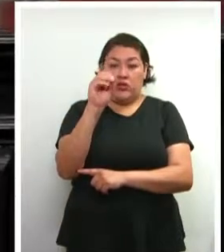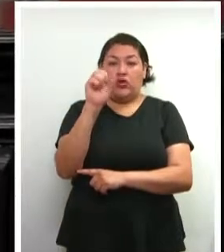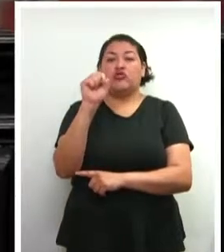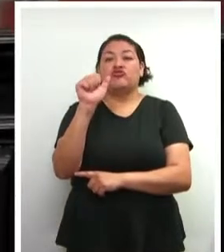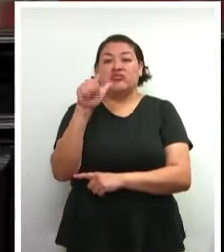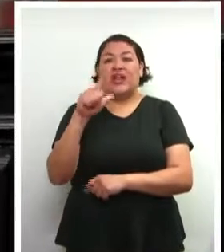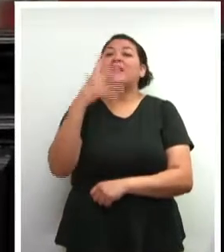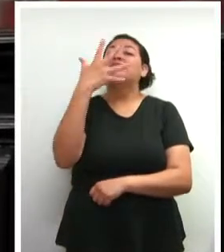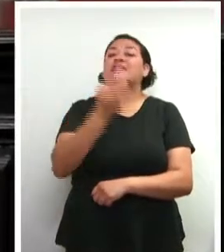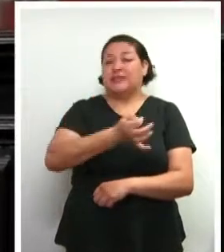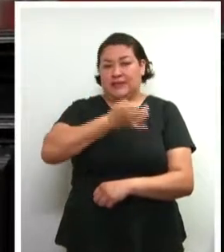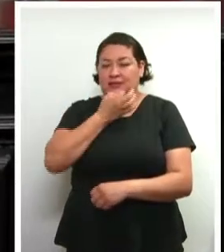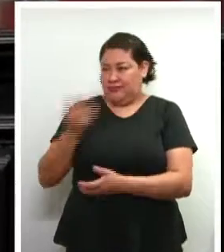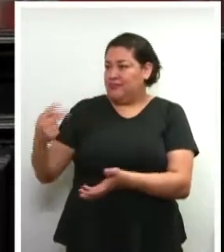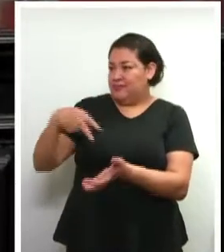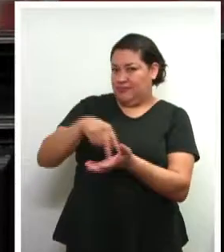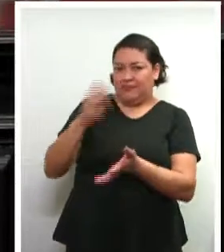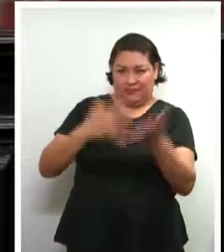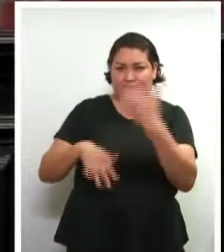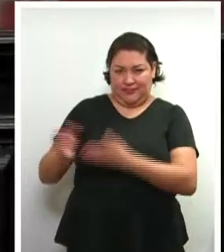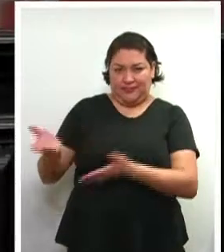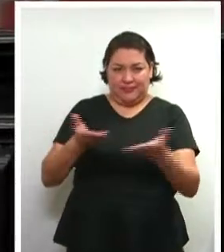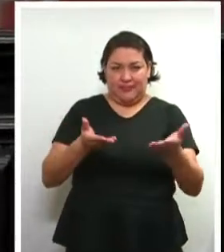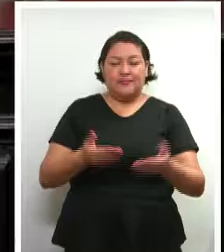minutos. Adelante.